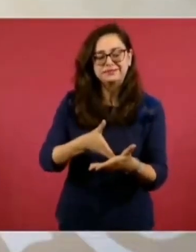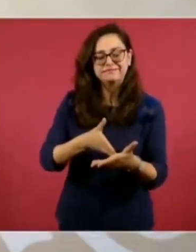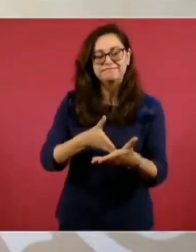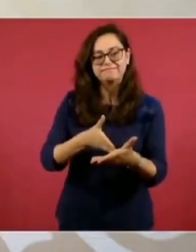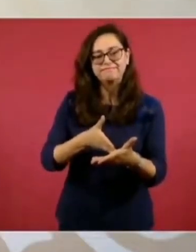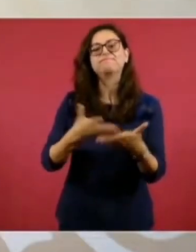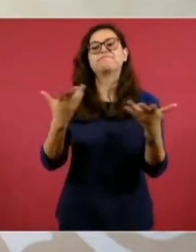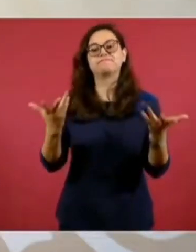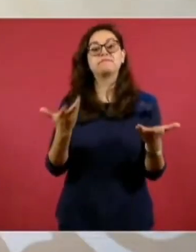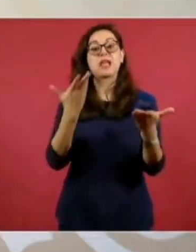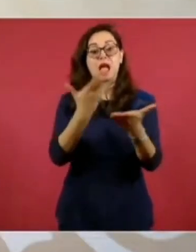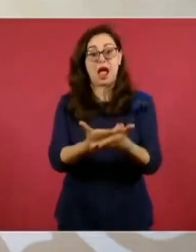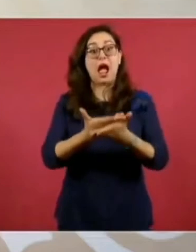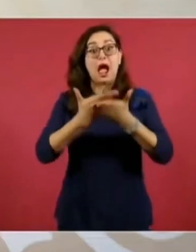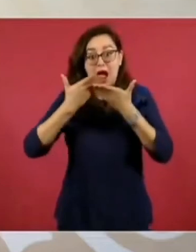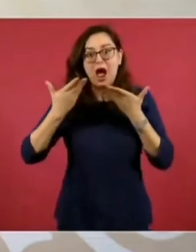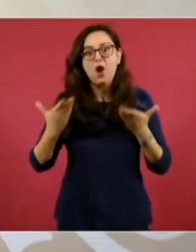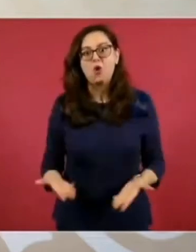en